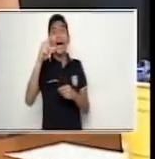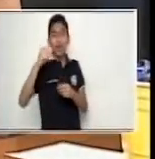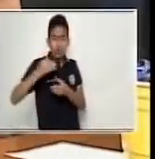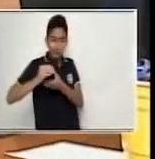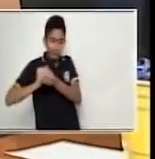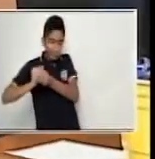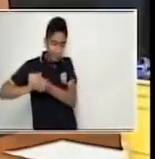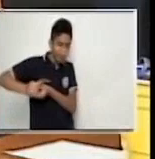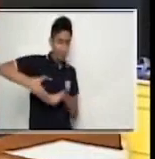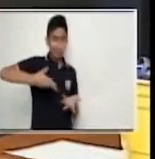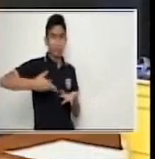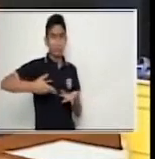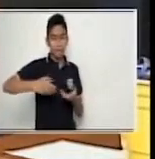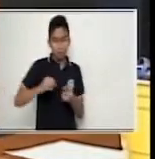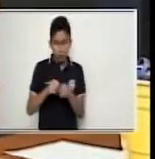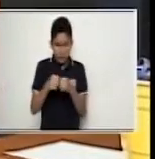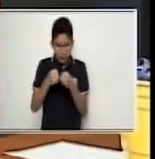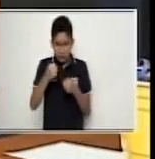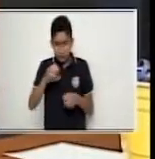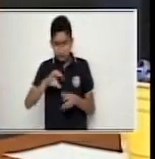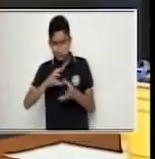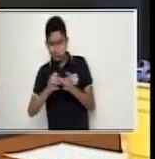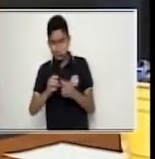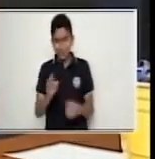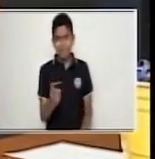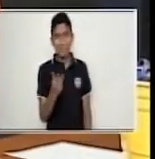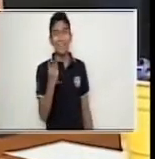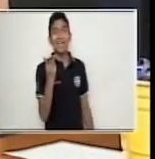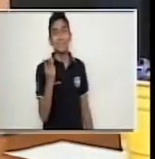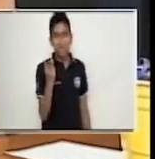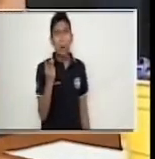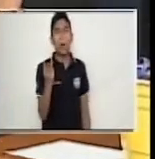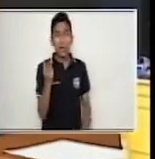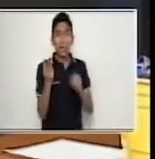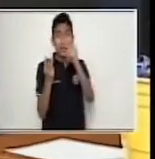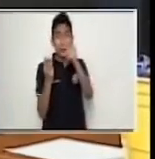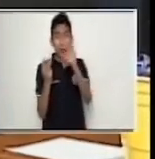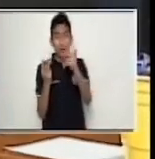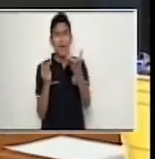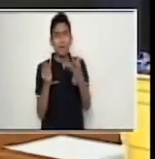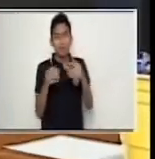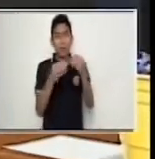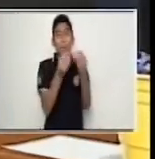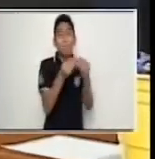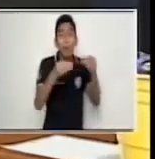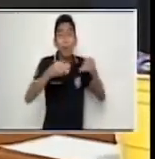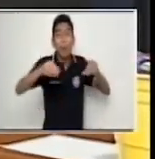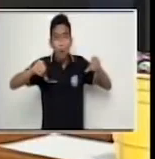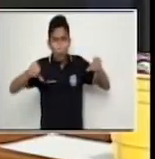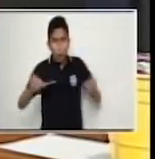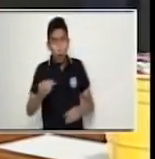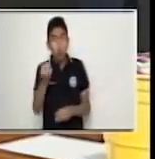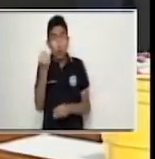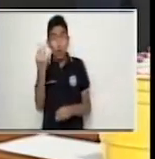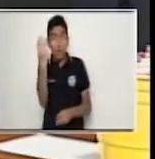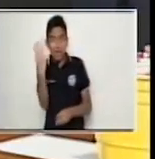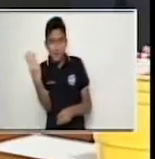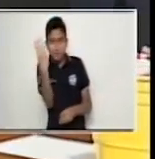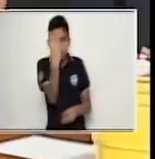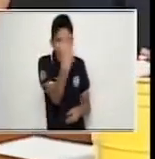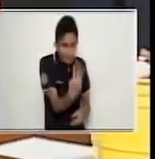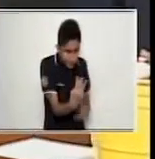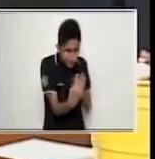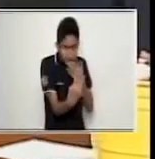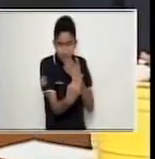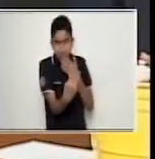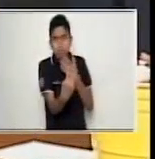tres. Vas a poner un tapón en el número 3. Luego lanzarás nuevamente el dado y